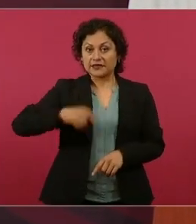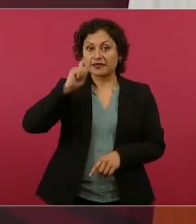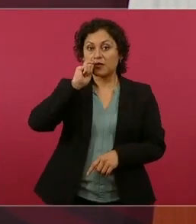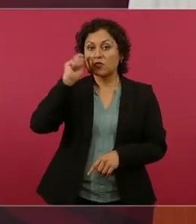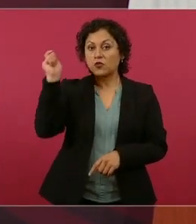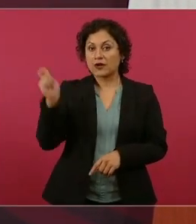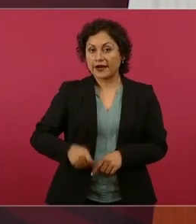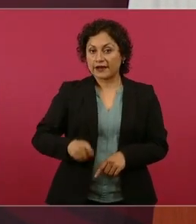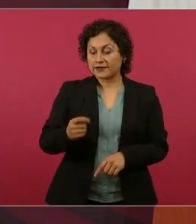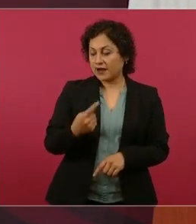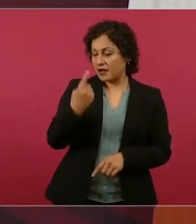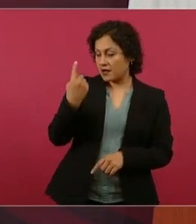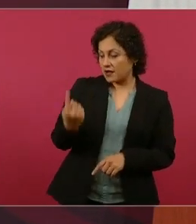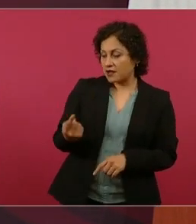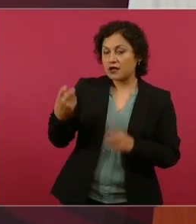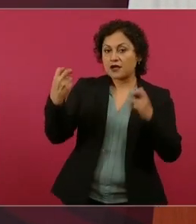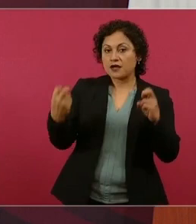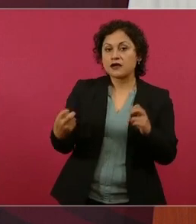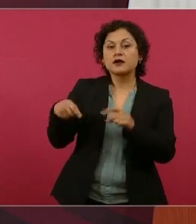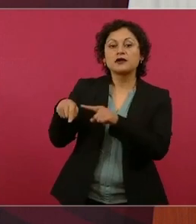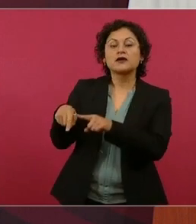senador.